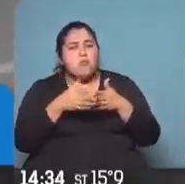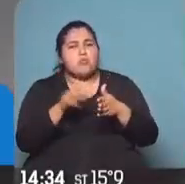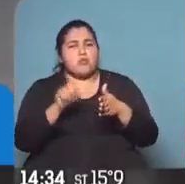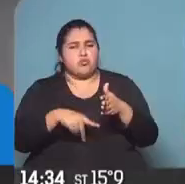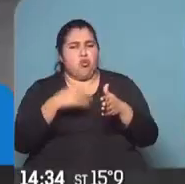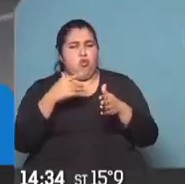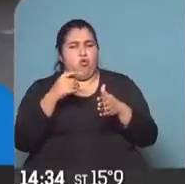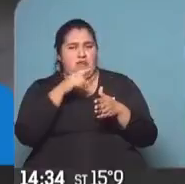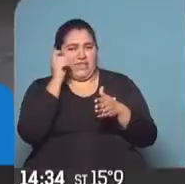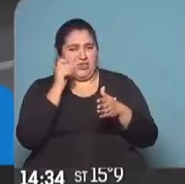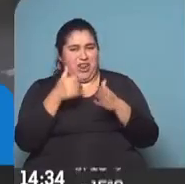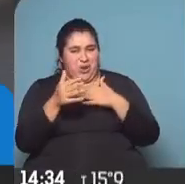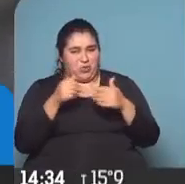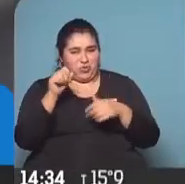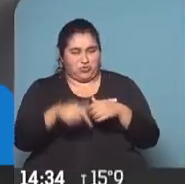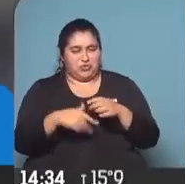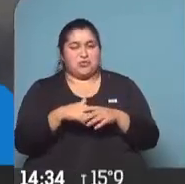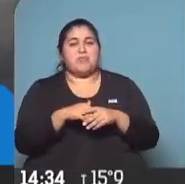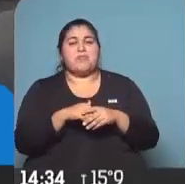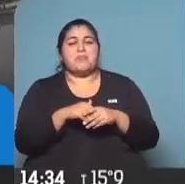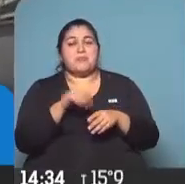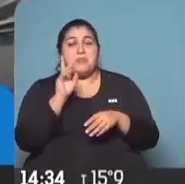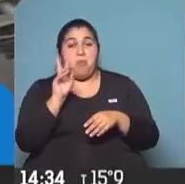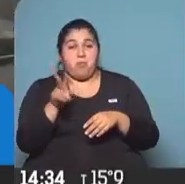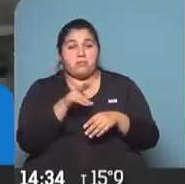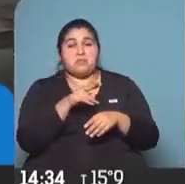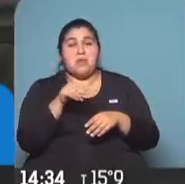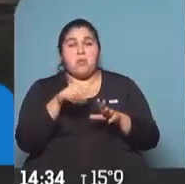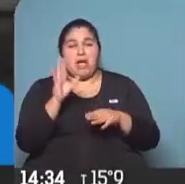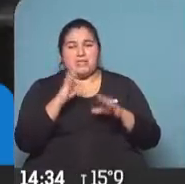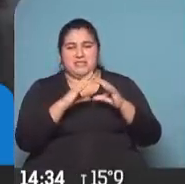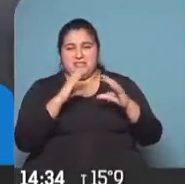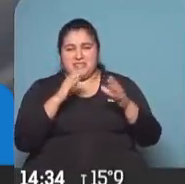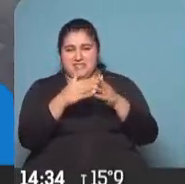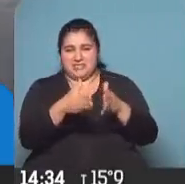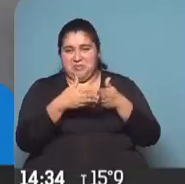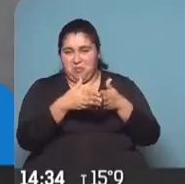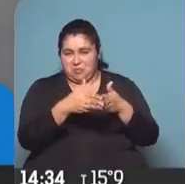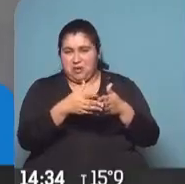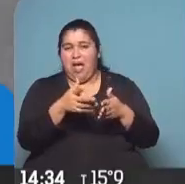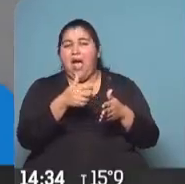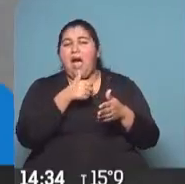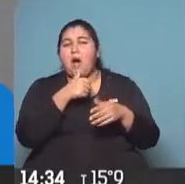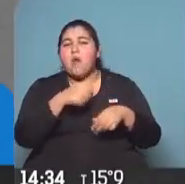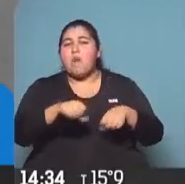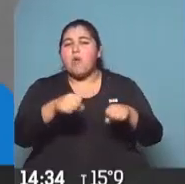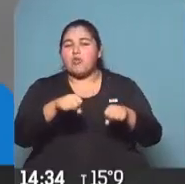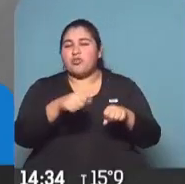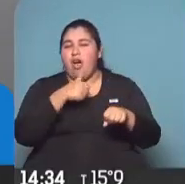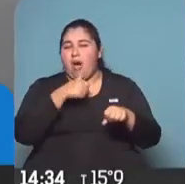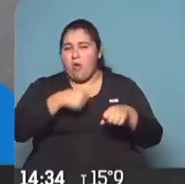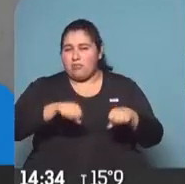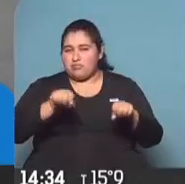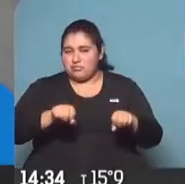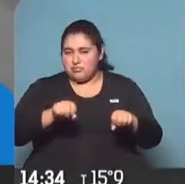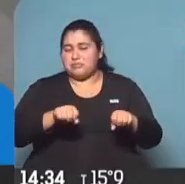observamos a continuación la derecha todoterreno transportando motos de agua de origen canadiense la última generación